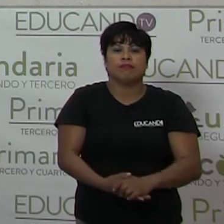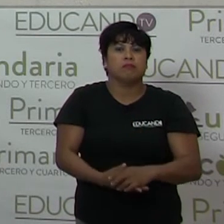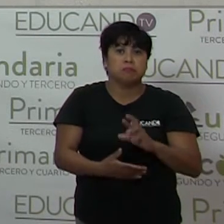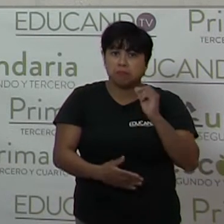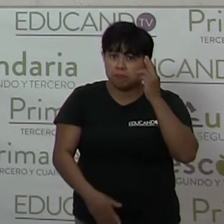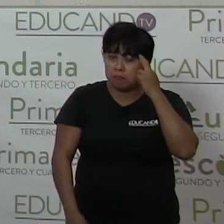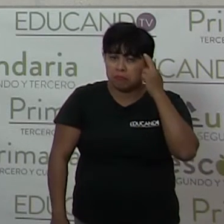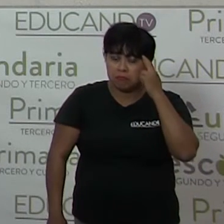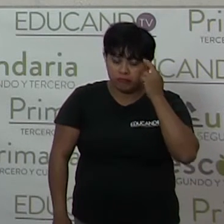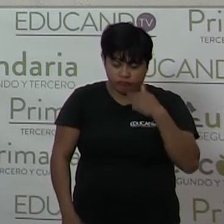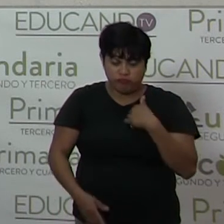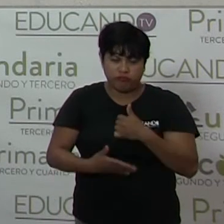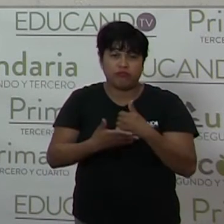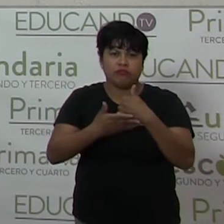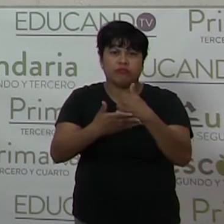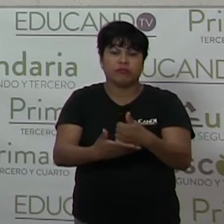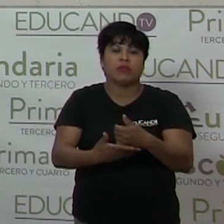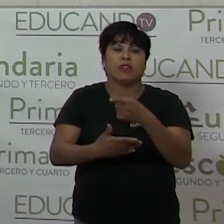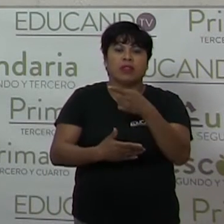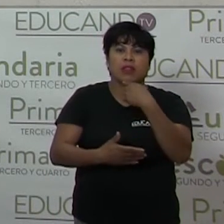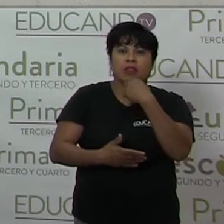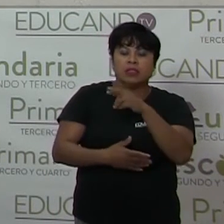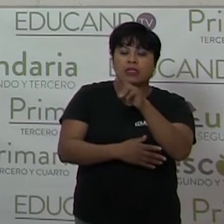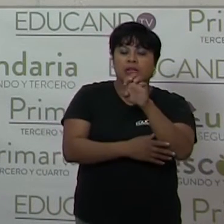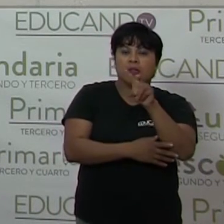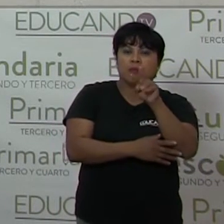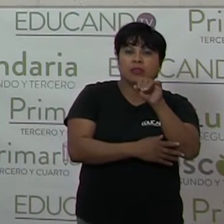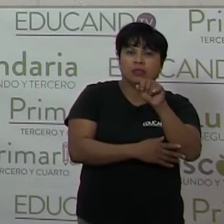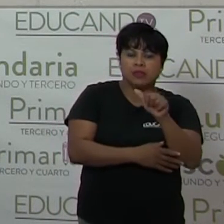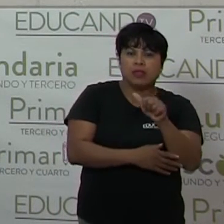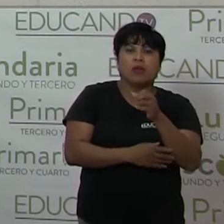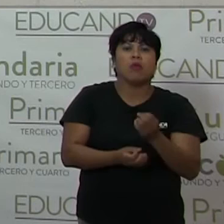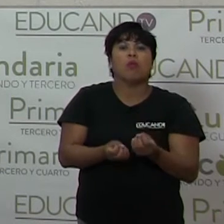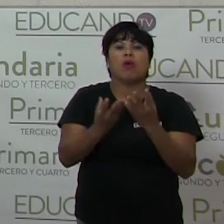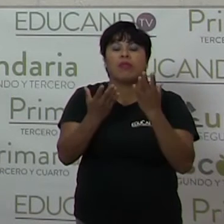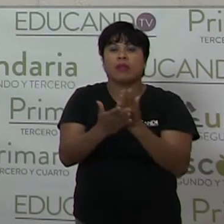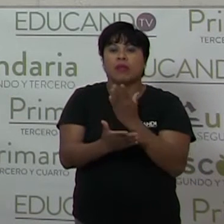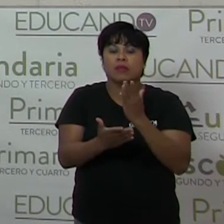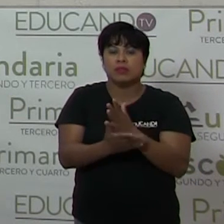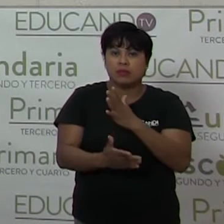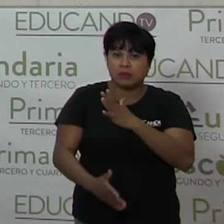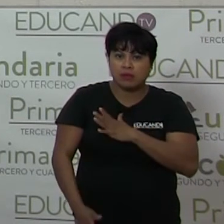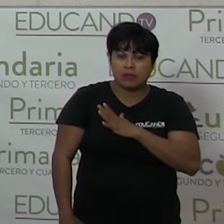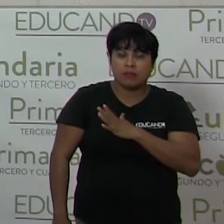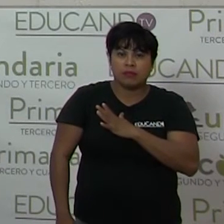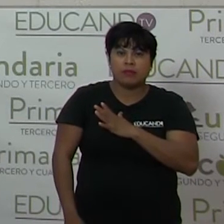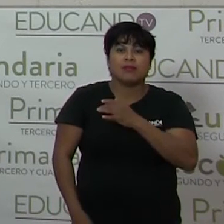no te acuerdas yo te ayudo aquí dice revistas y cuantas revistas tenemos